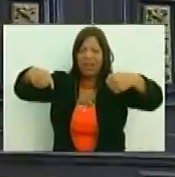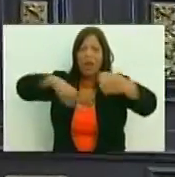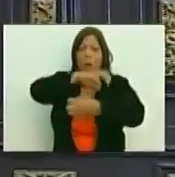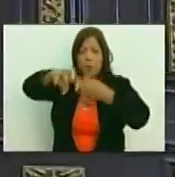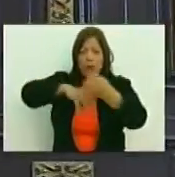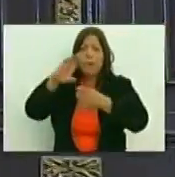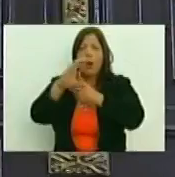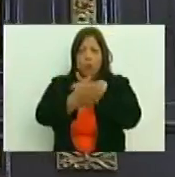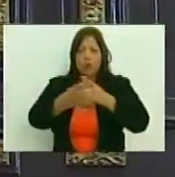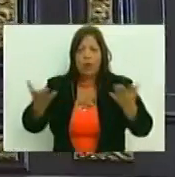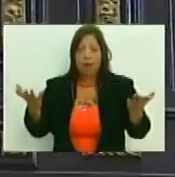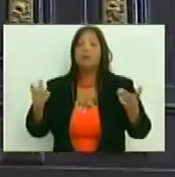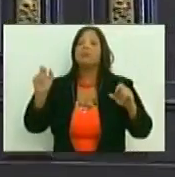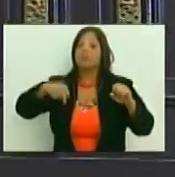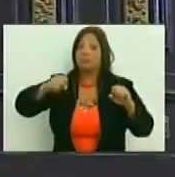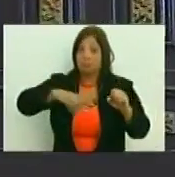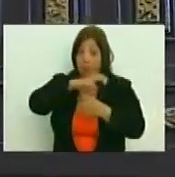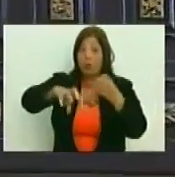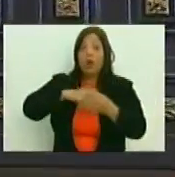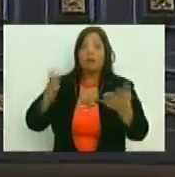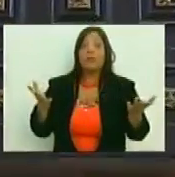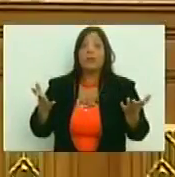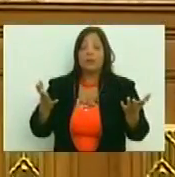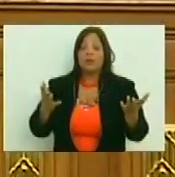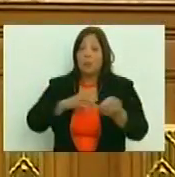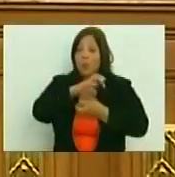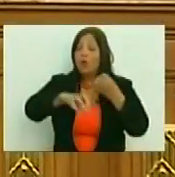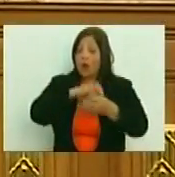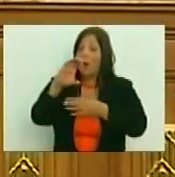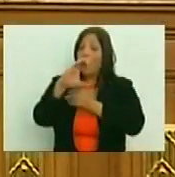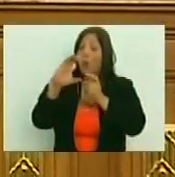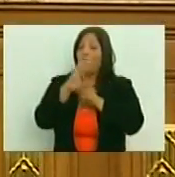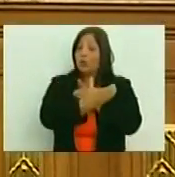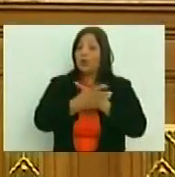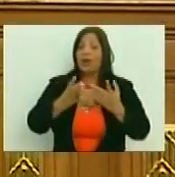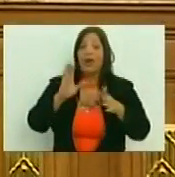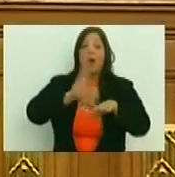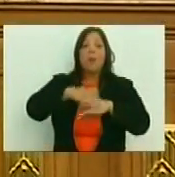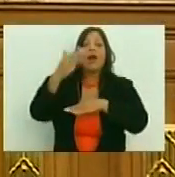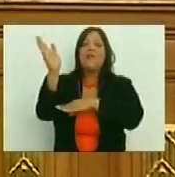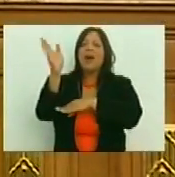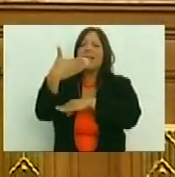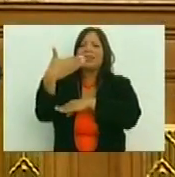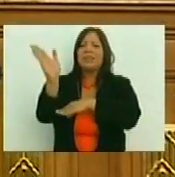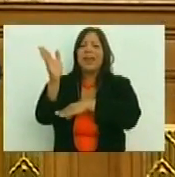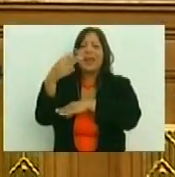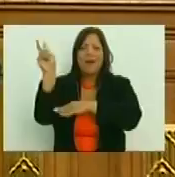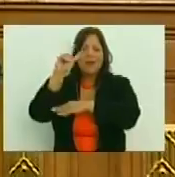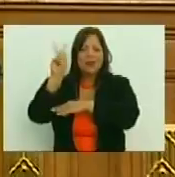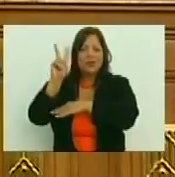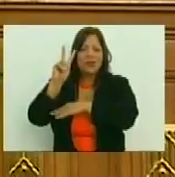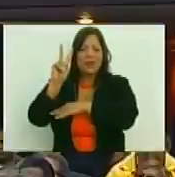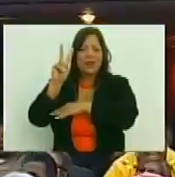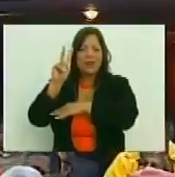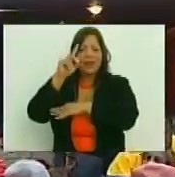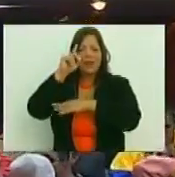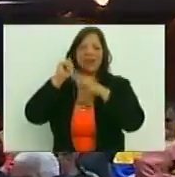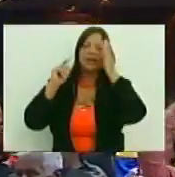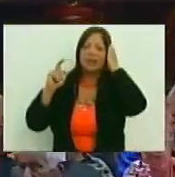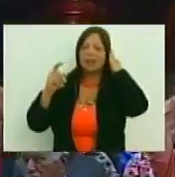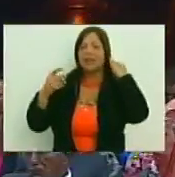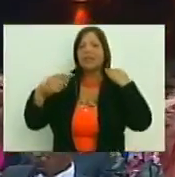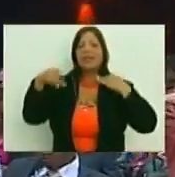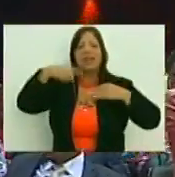problema cultural. Eso es un problema cultural. Porque la bandera de Venezuela se hizo, la